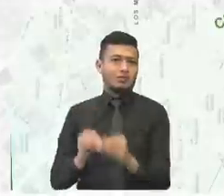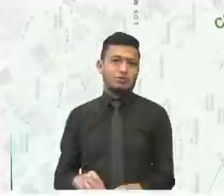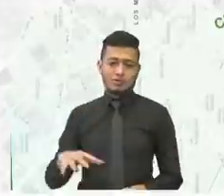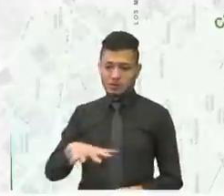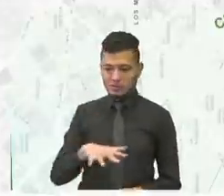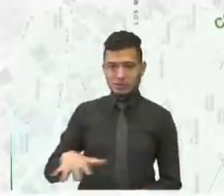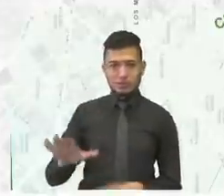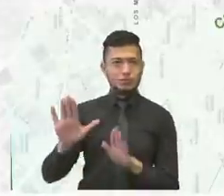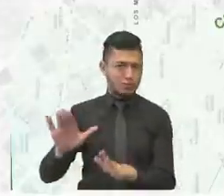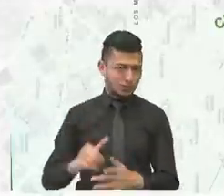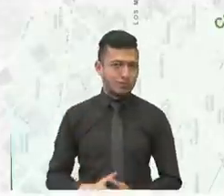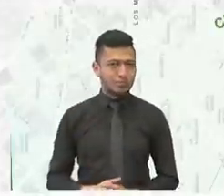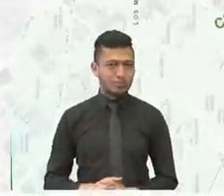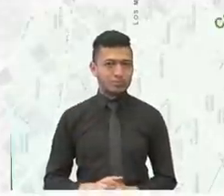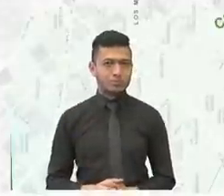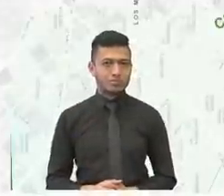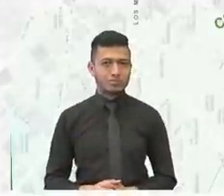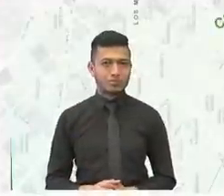En ese tramo,